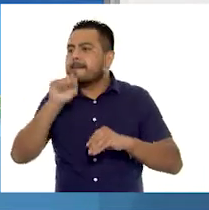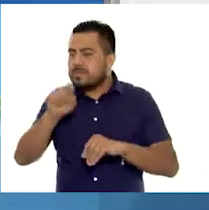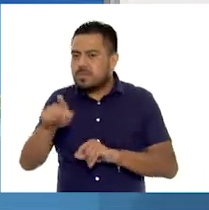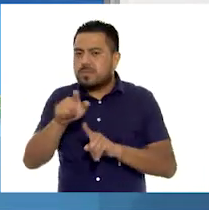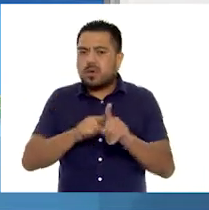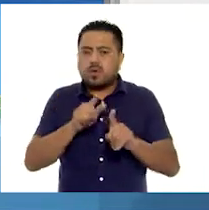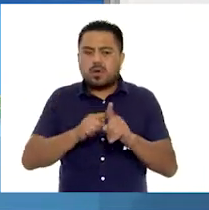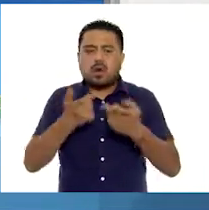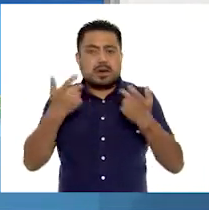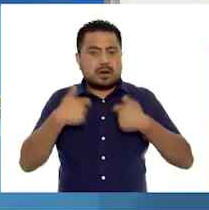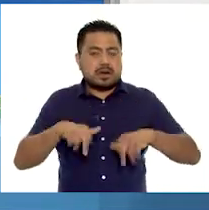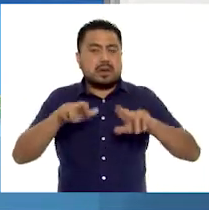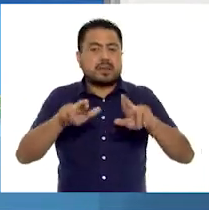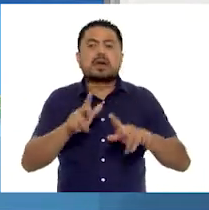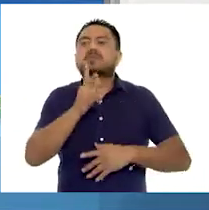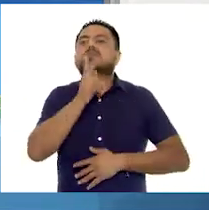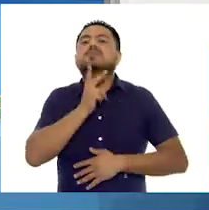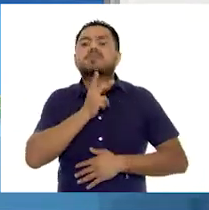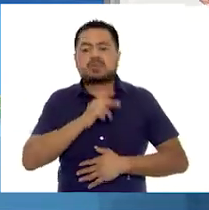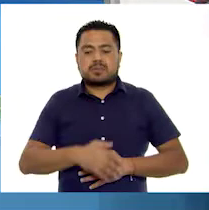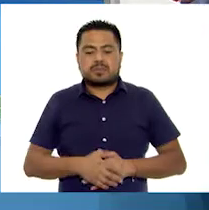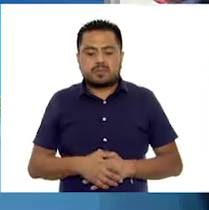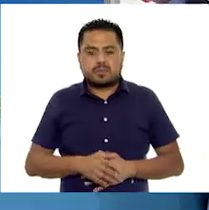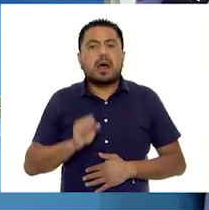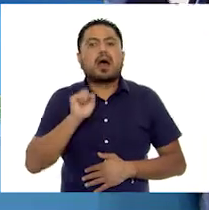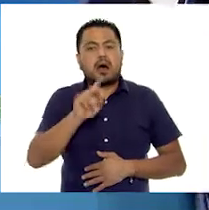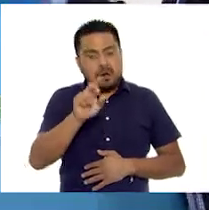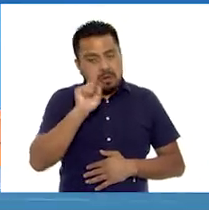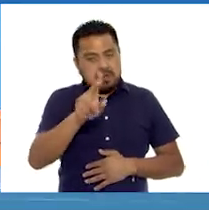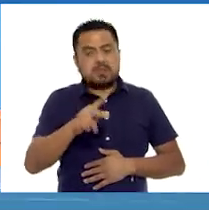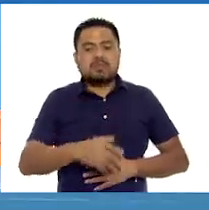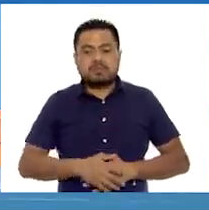que representa la expropiación petrolera perfecto